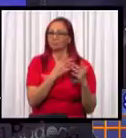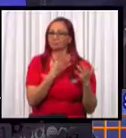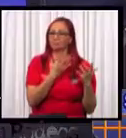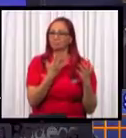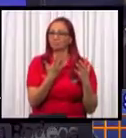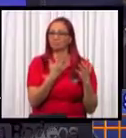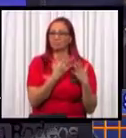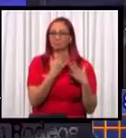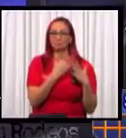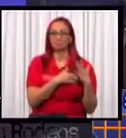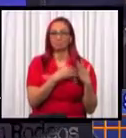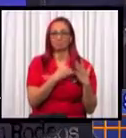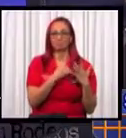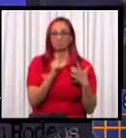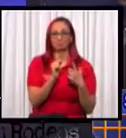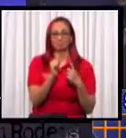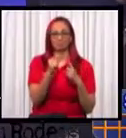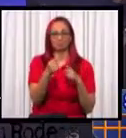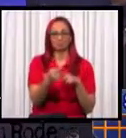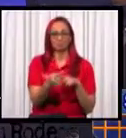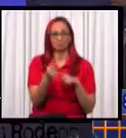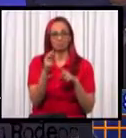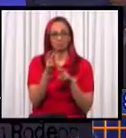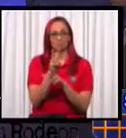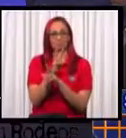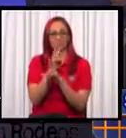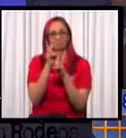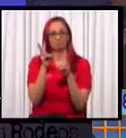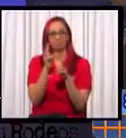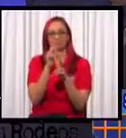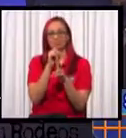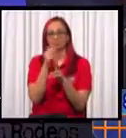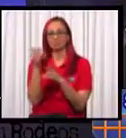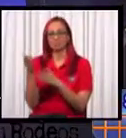de contradicción en el tema de no a la importación,